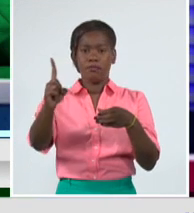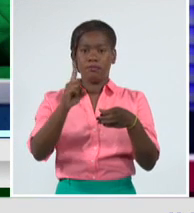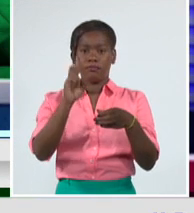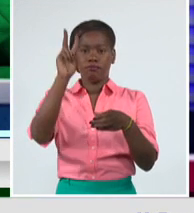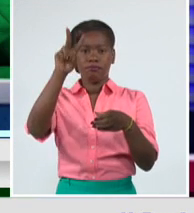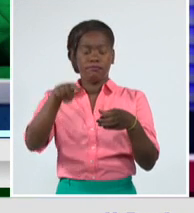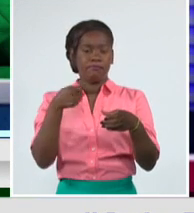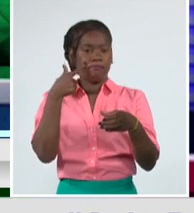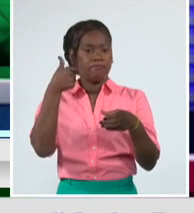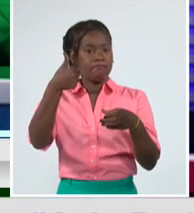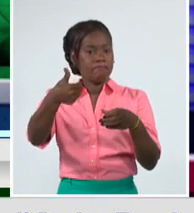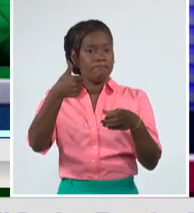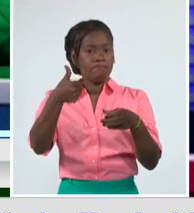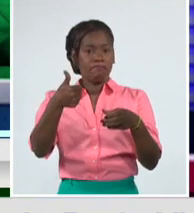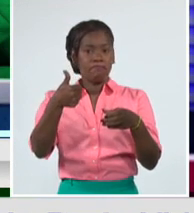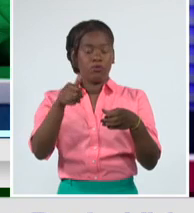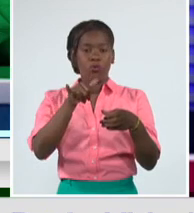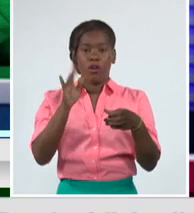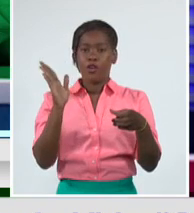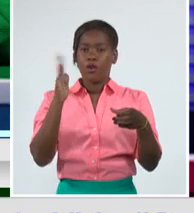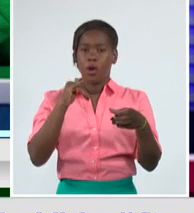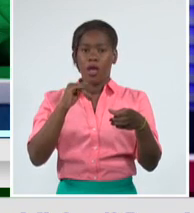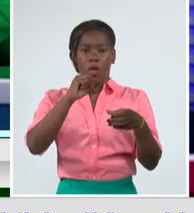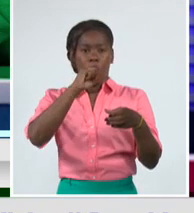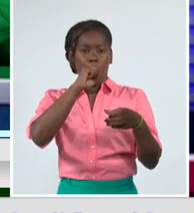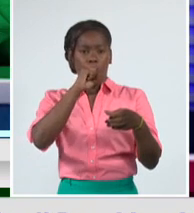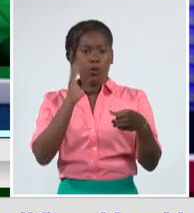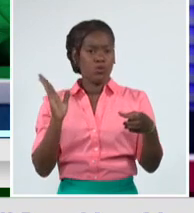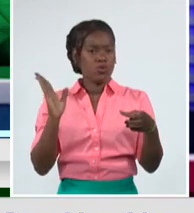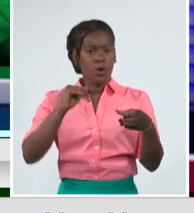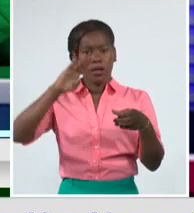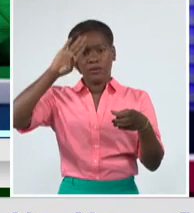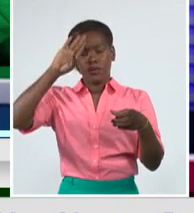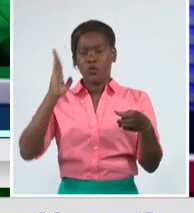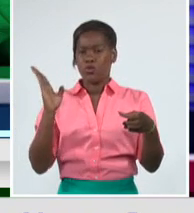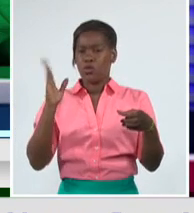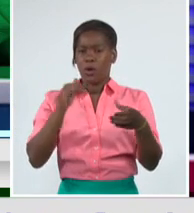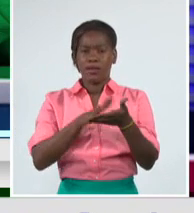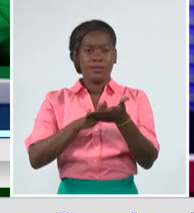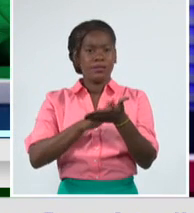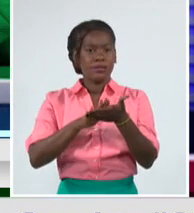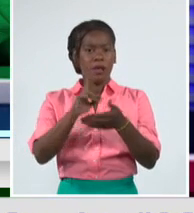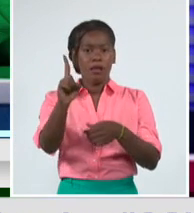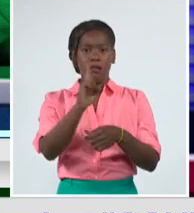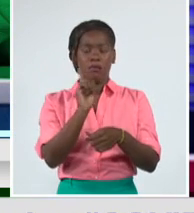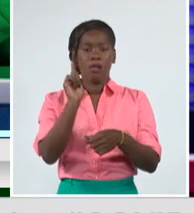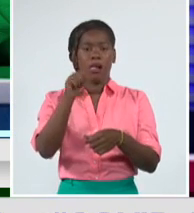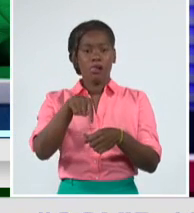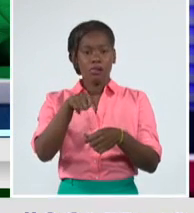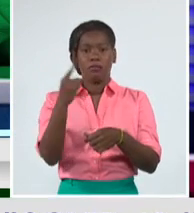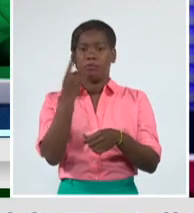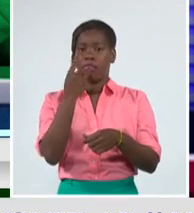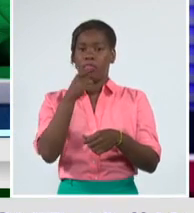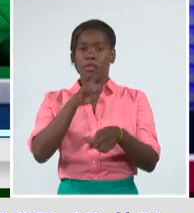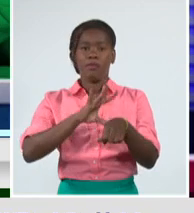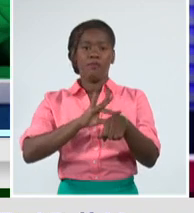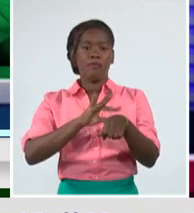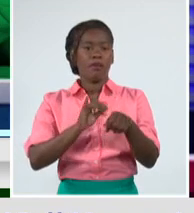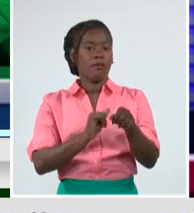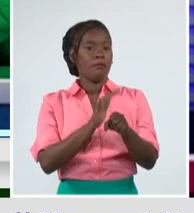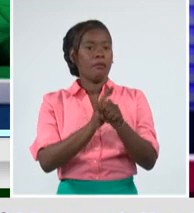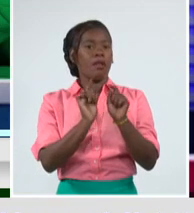enfermedad, que ha ido disminuyendo este porciento, porque también el comportamiento del virus se ha ido